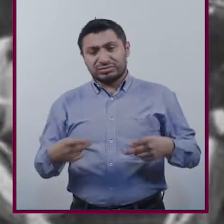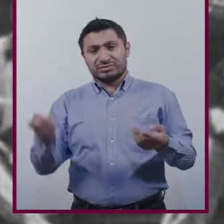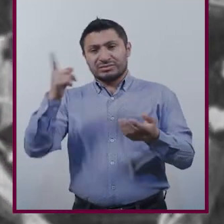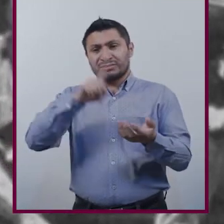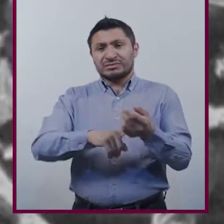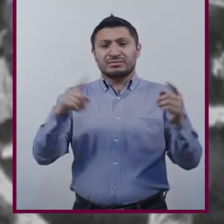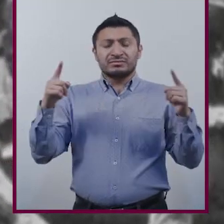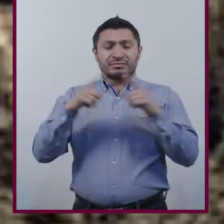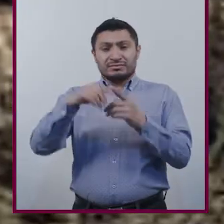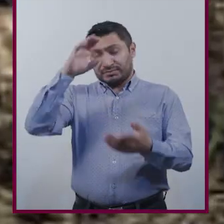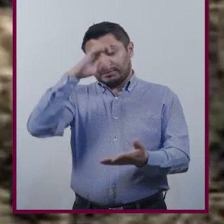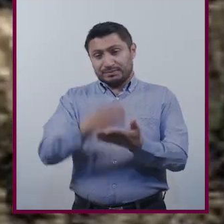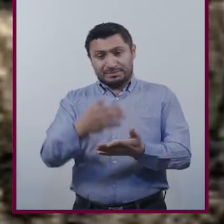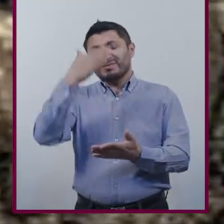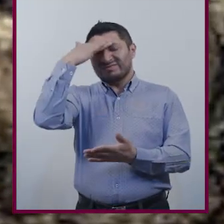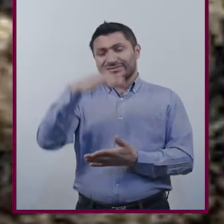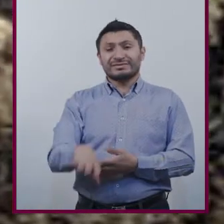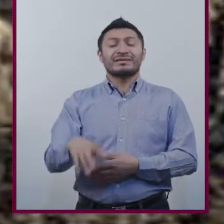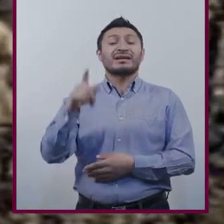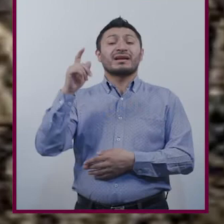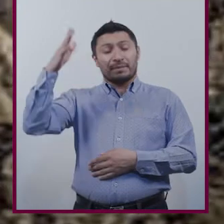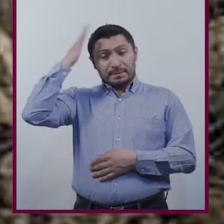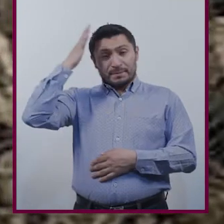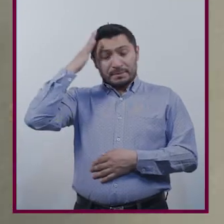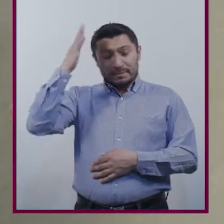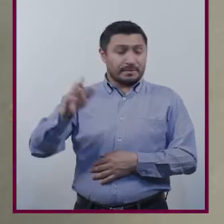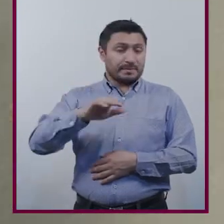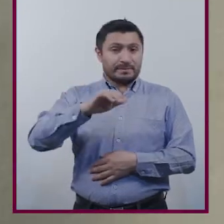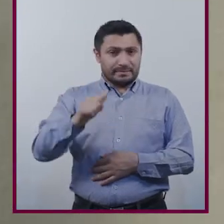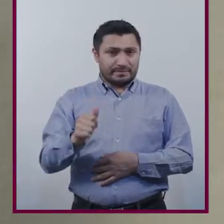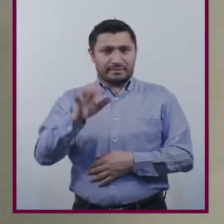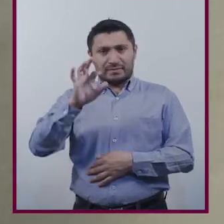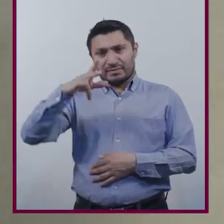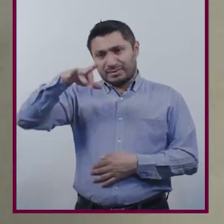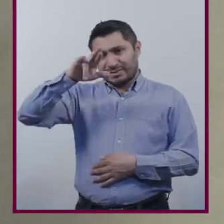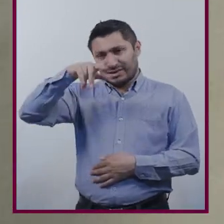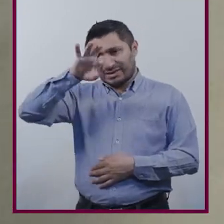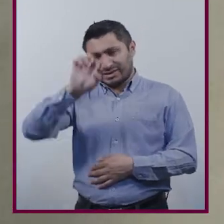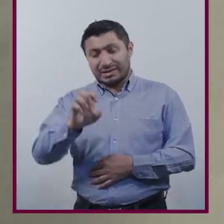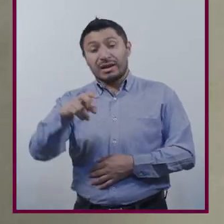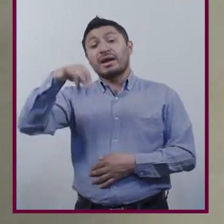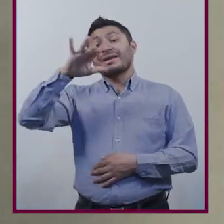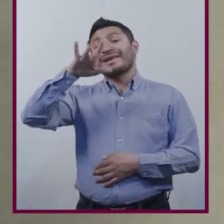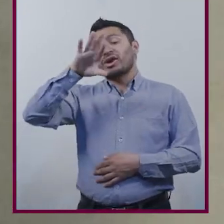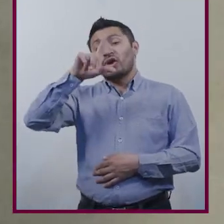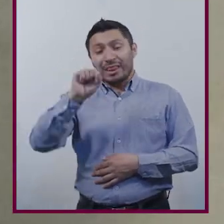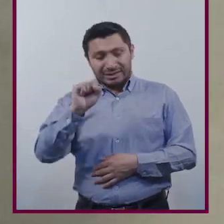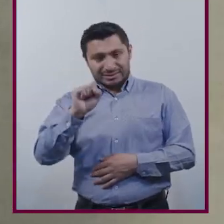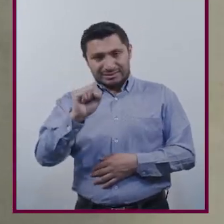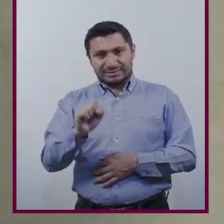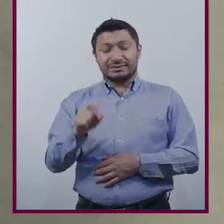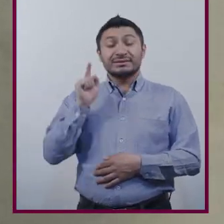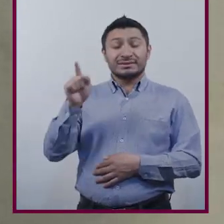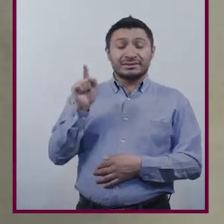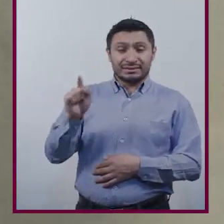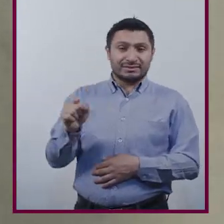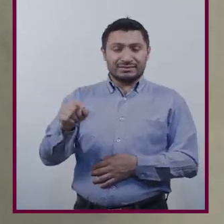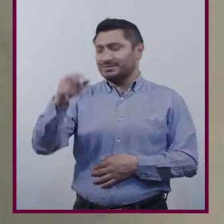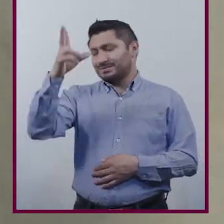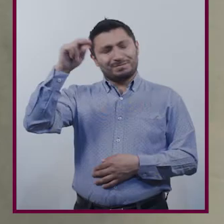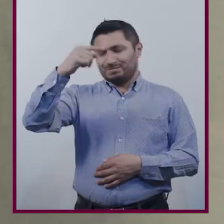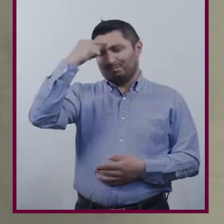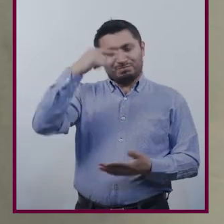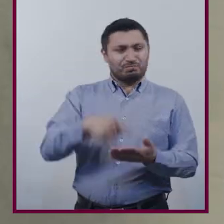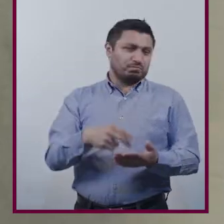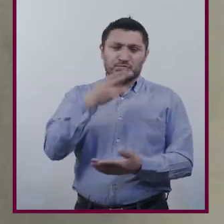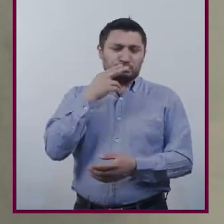Iglesia Católica. Se sabe que fue liderado, entre otros, por Enrique Nicolás José Gorostieta Velarde, y que, aunque no creía en